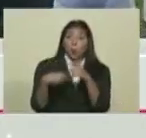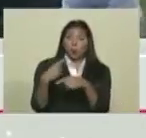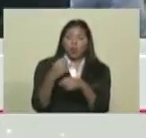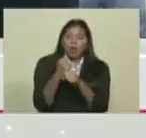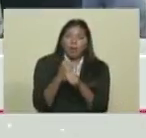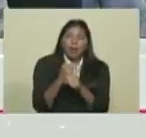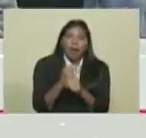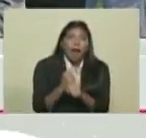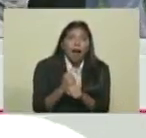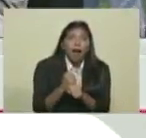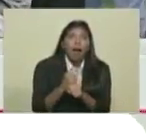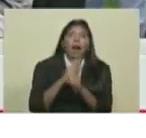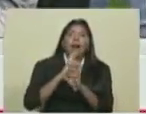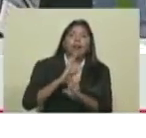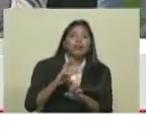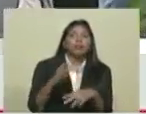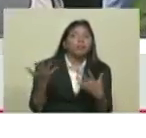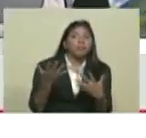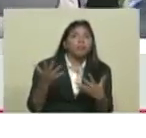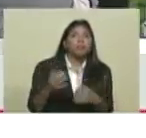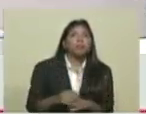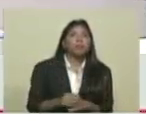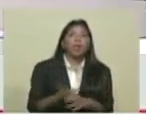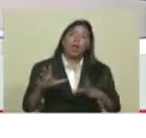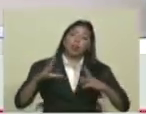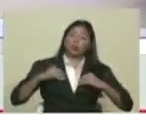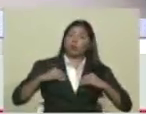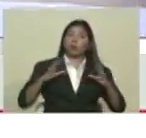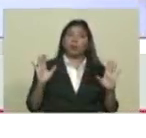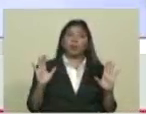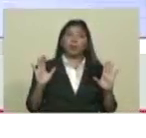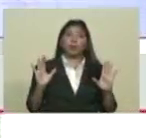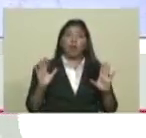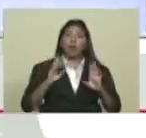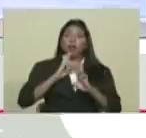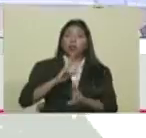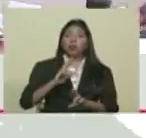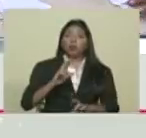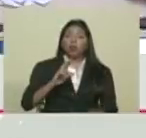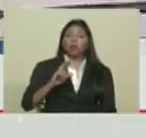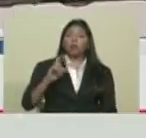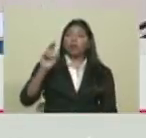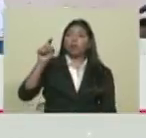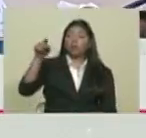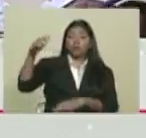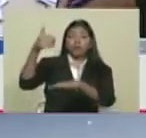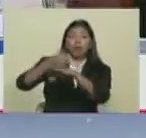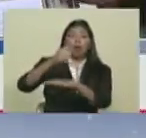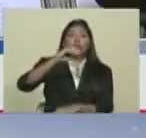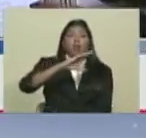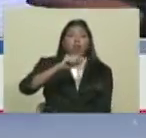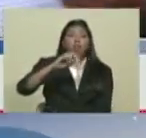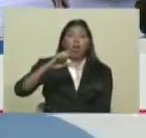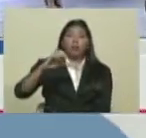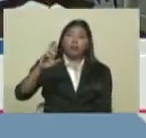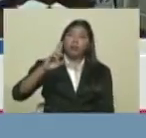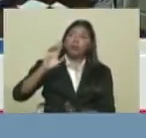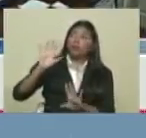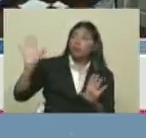resultados y acatar, acatar y acatar los resultados que dé el Consejo Nacional Electoral. Así de